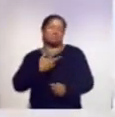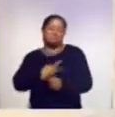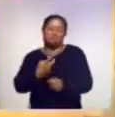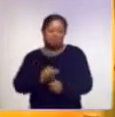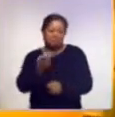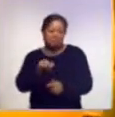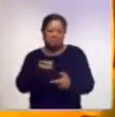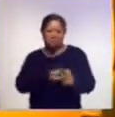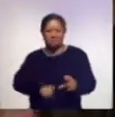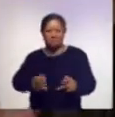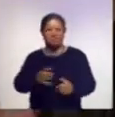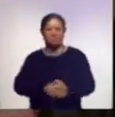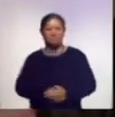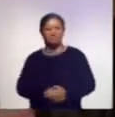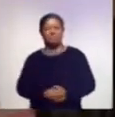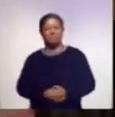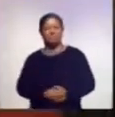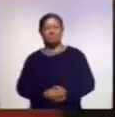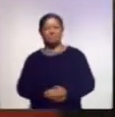suerte.